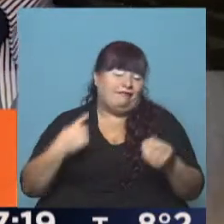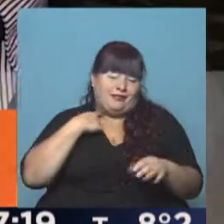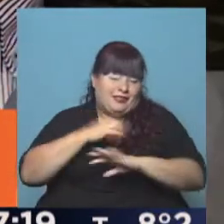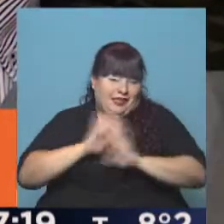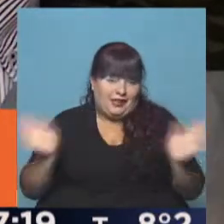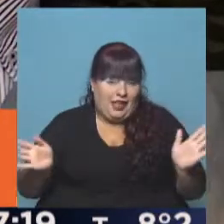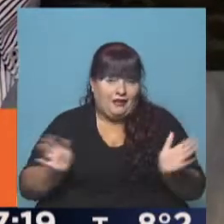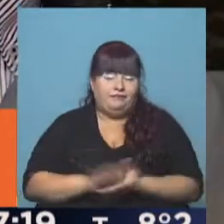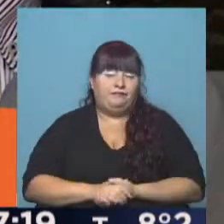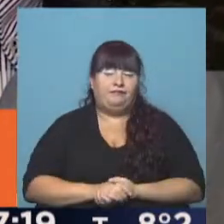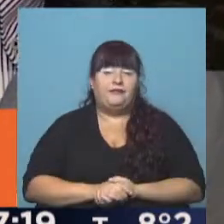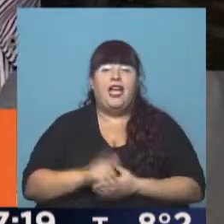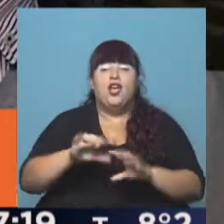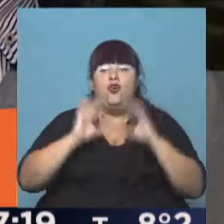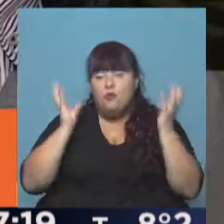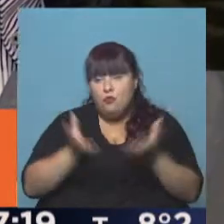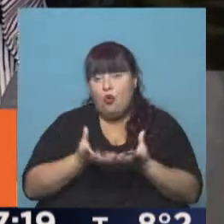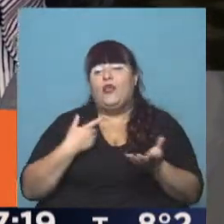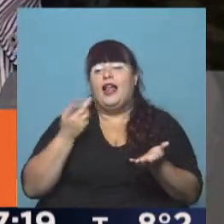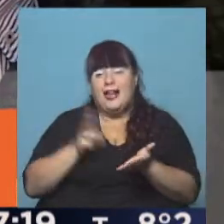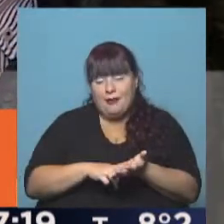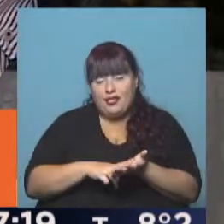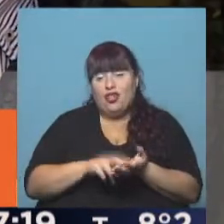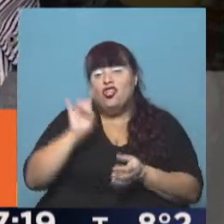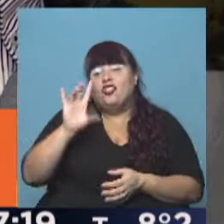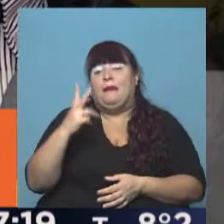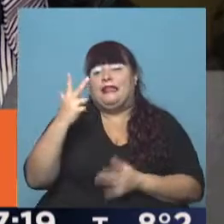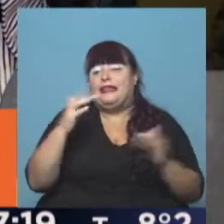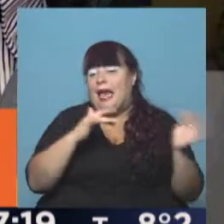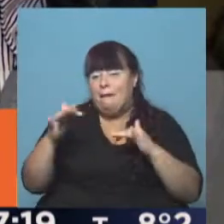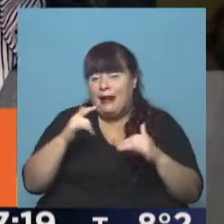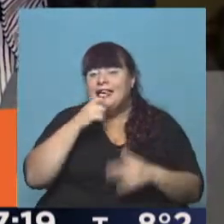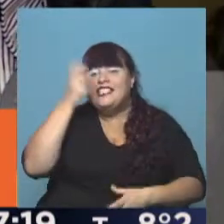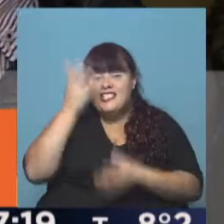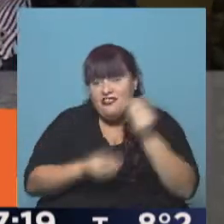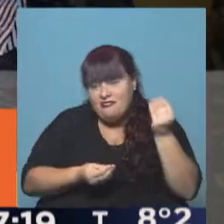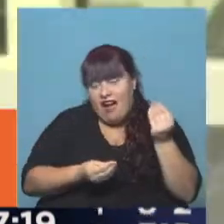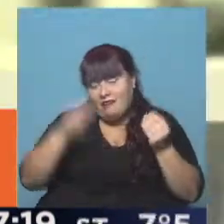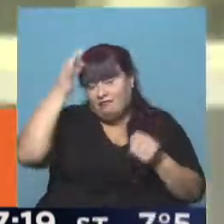caro y en el Mundial, vuelvo a repetir, son solo tres partidos que si te equivocás